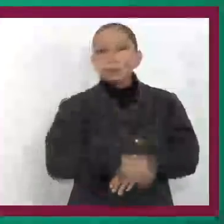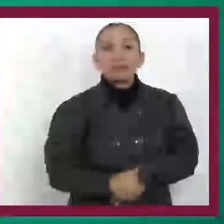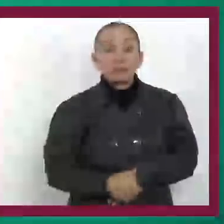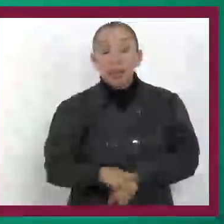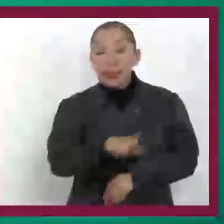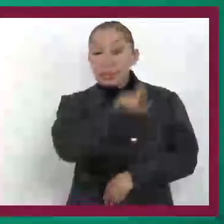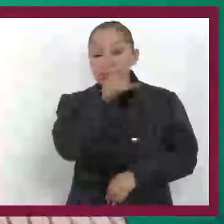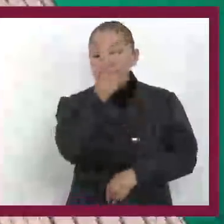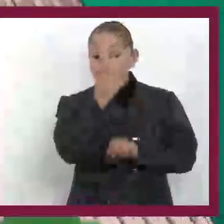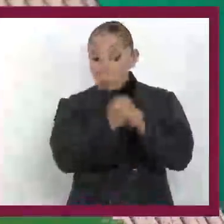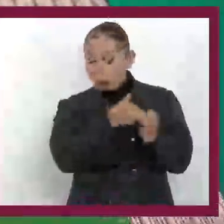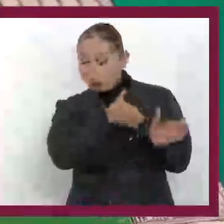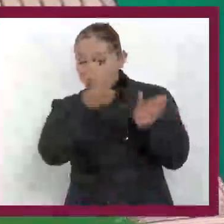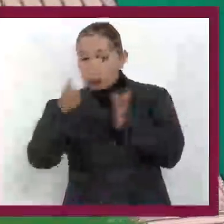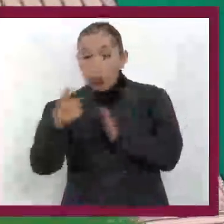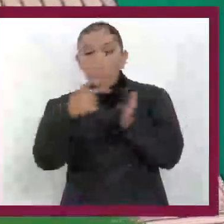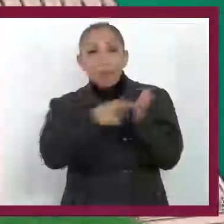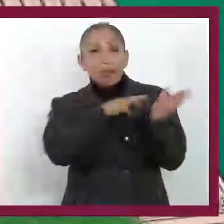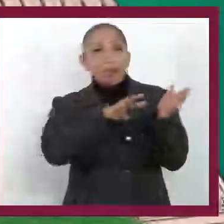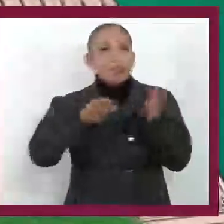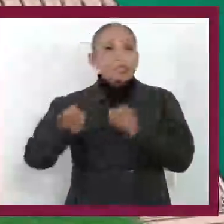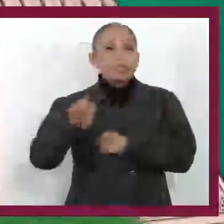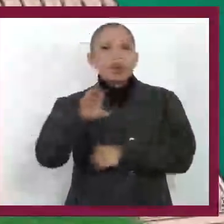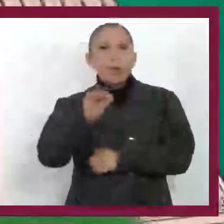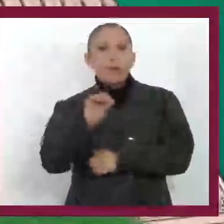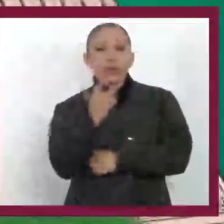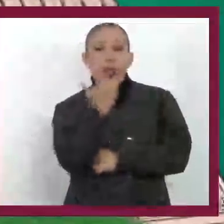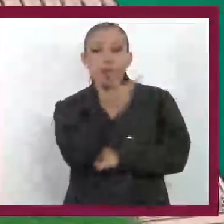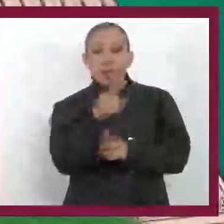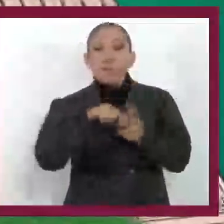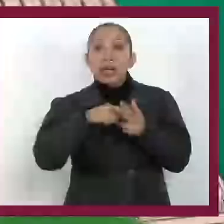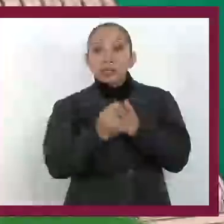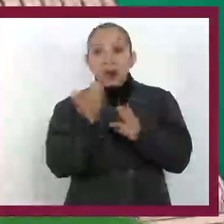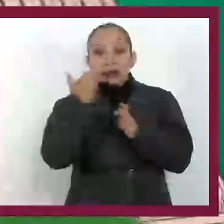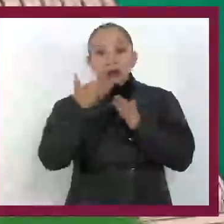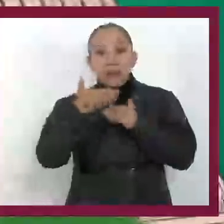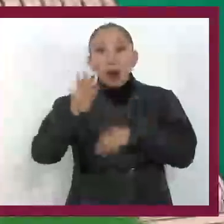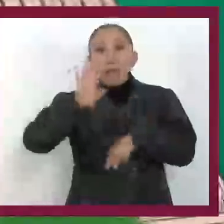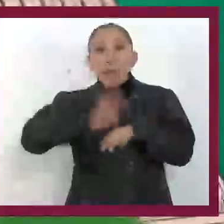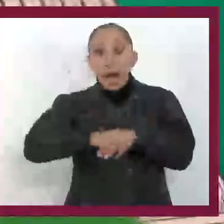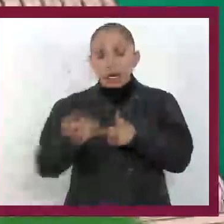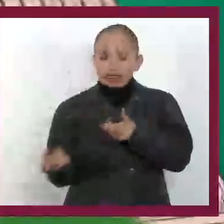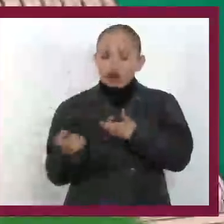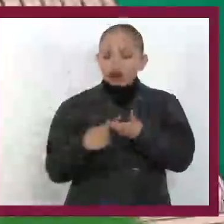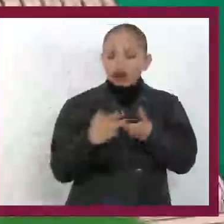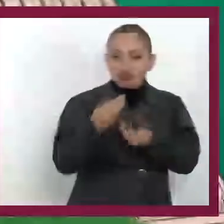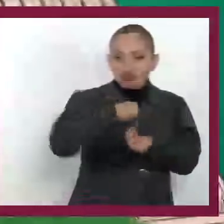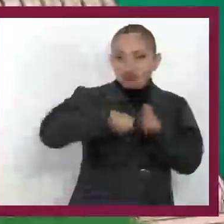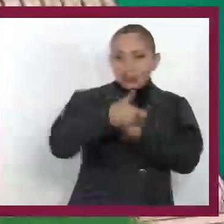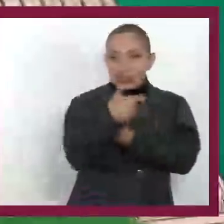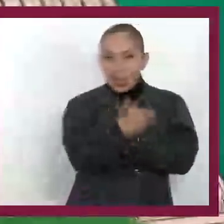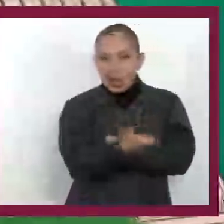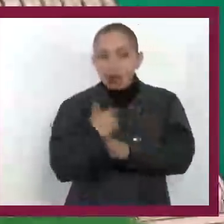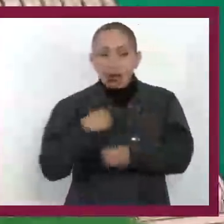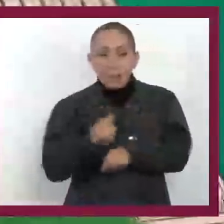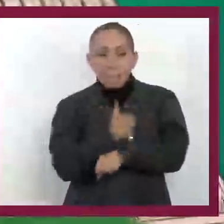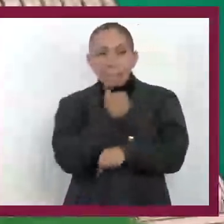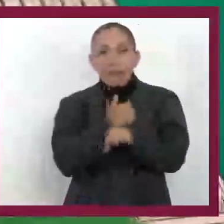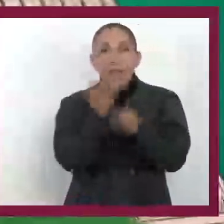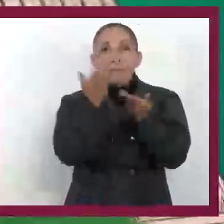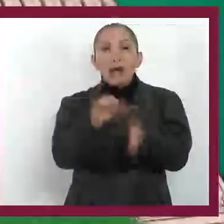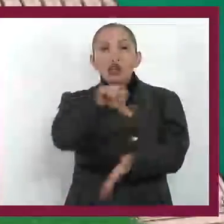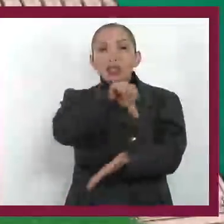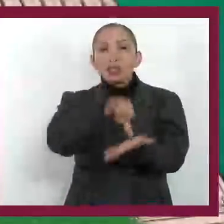3 años después, en 1998, inició una etapa adicional de integración económica con la creación del